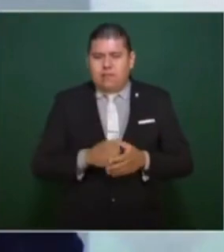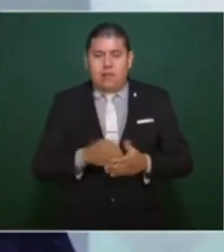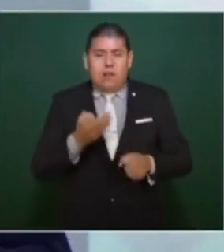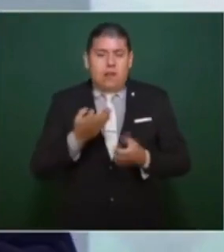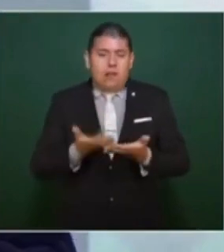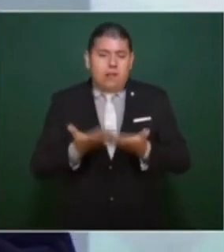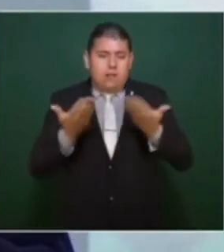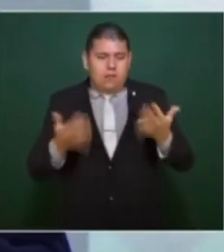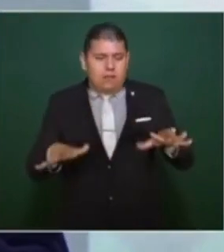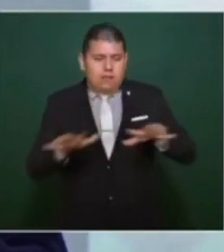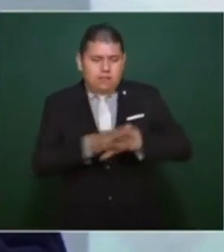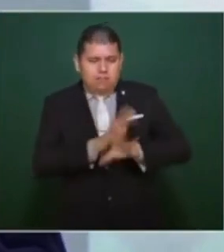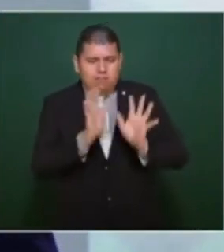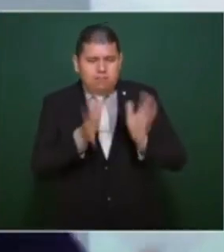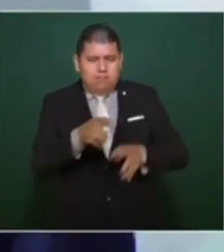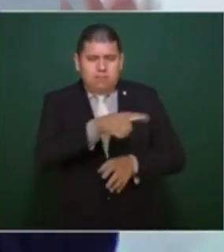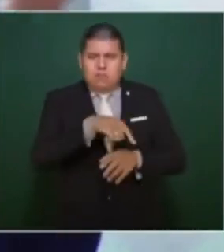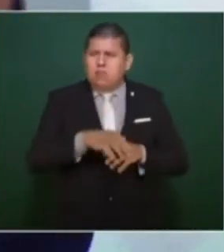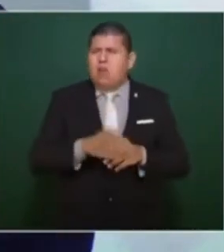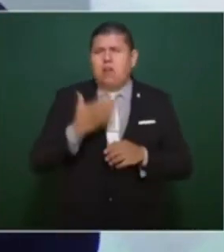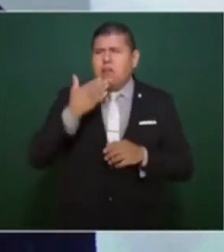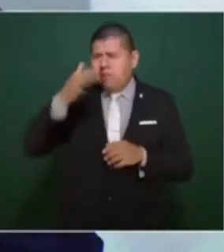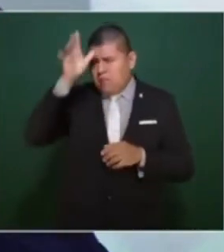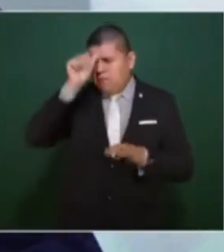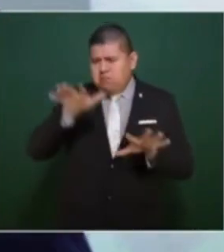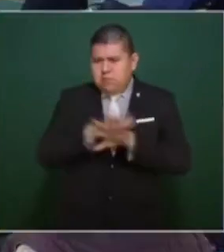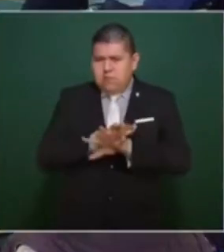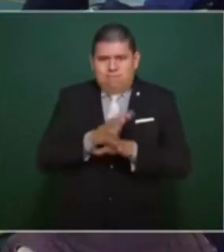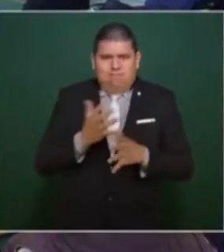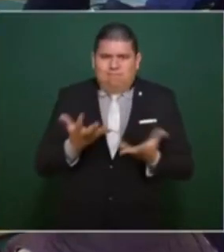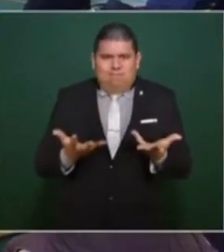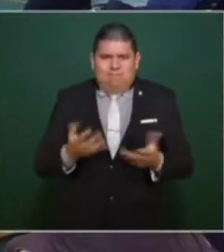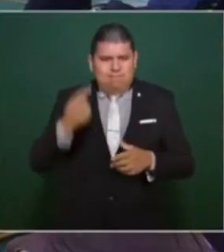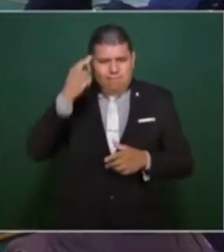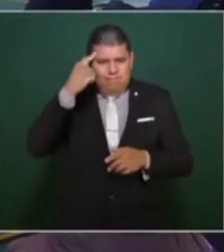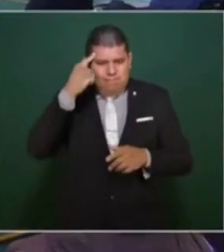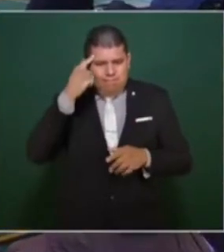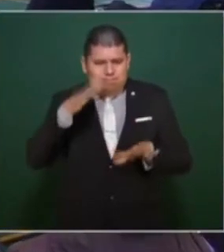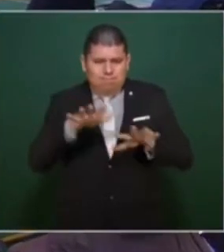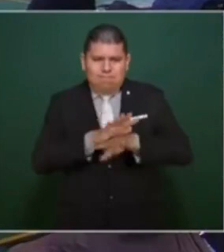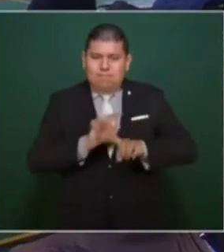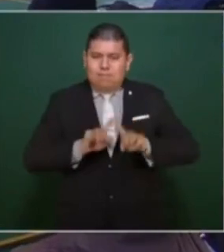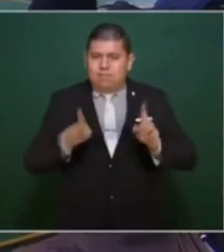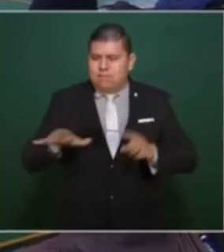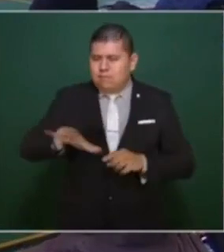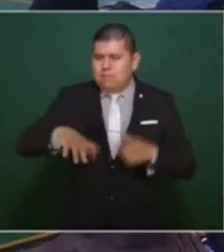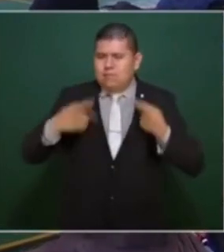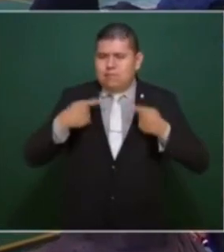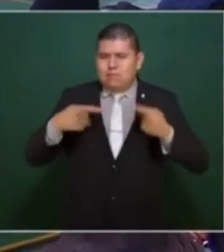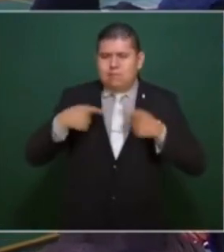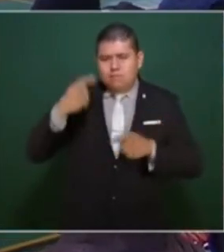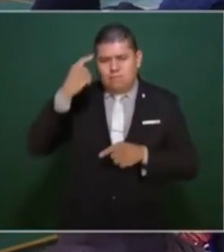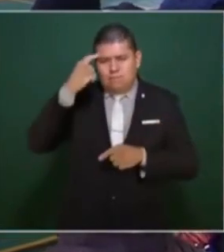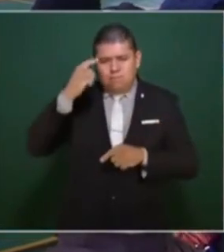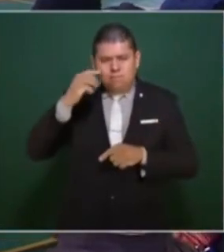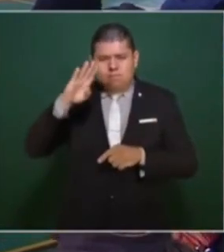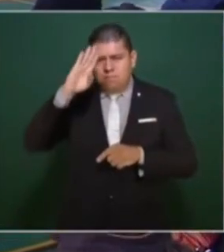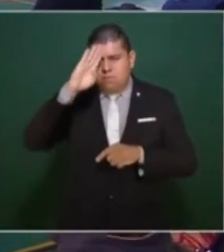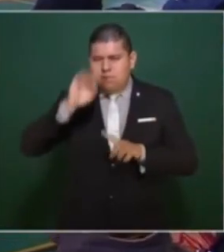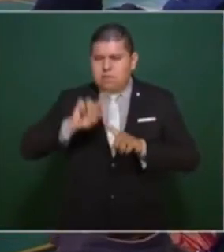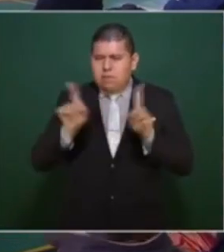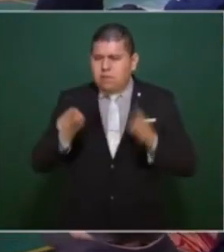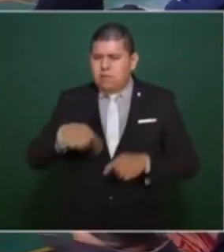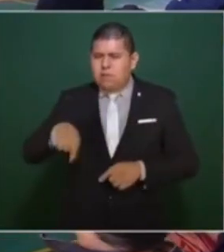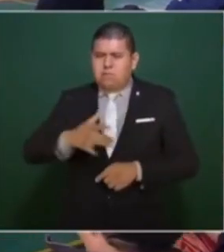cambió, de que hay una nueva mentalidad en el pueblo, cambió la mentalidad